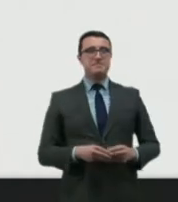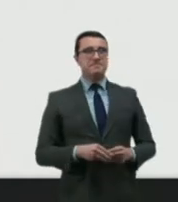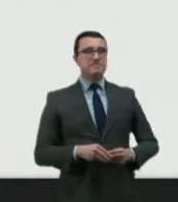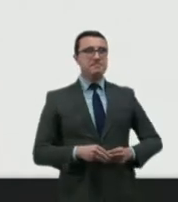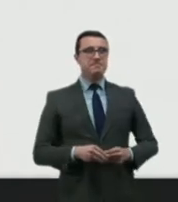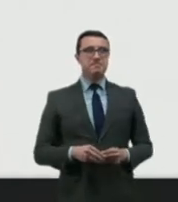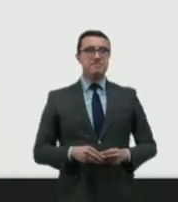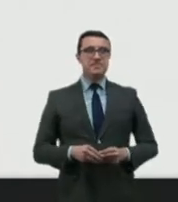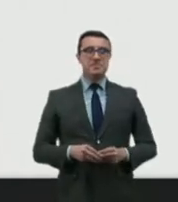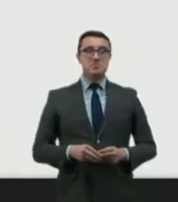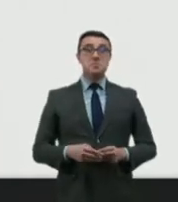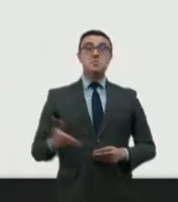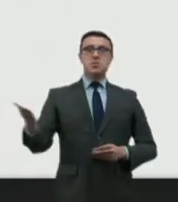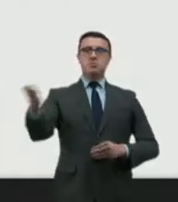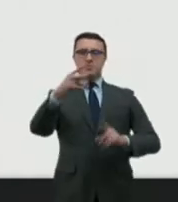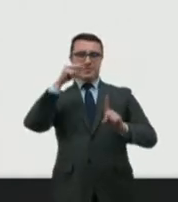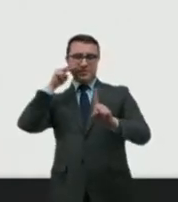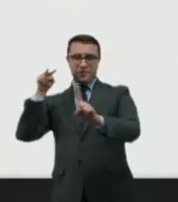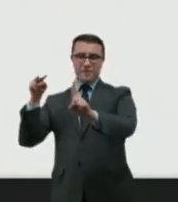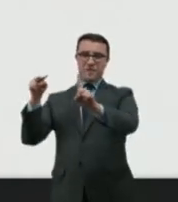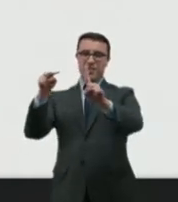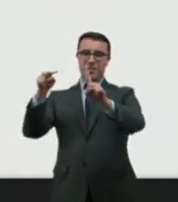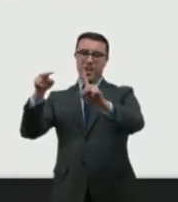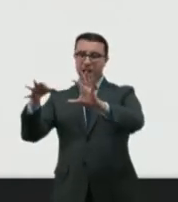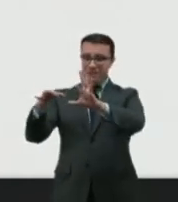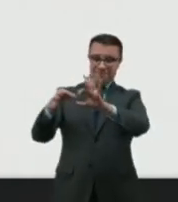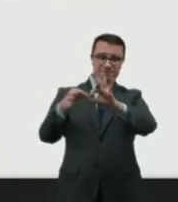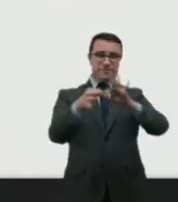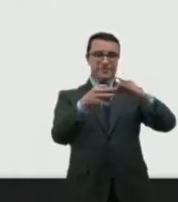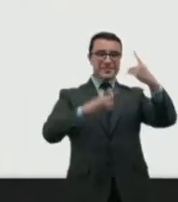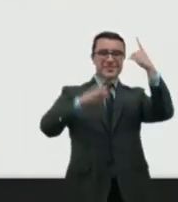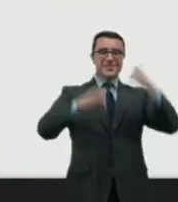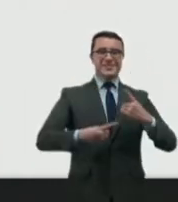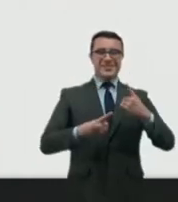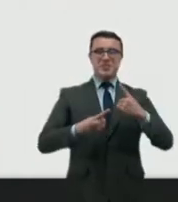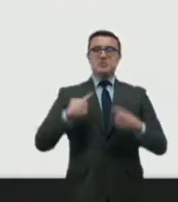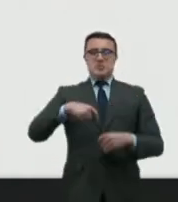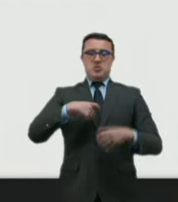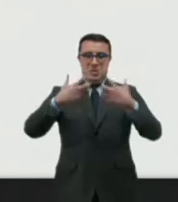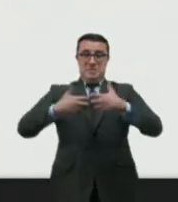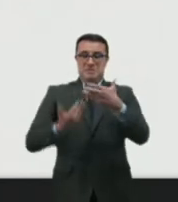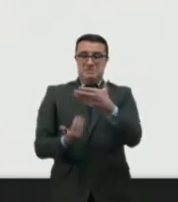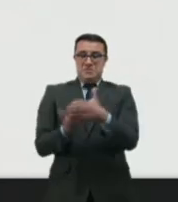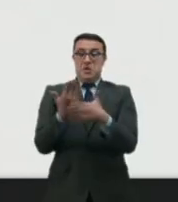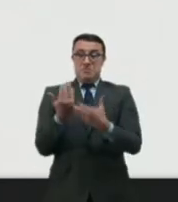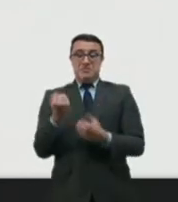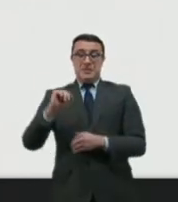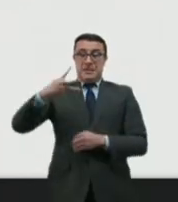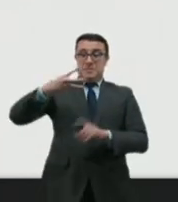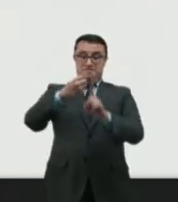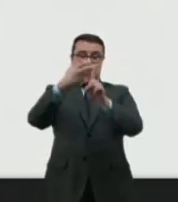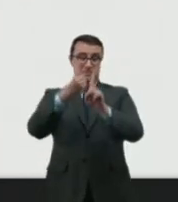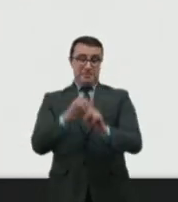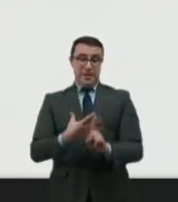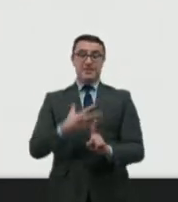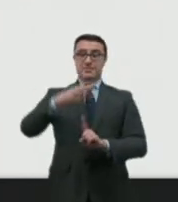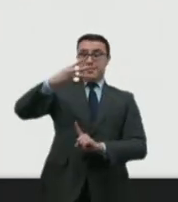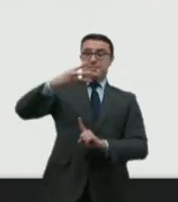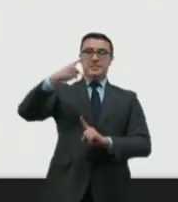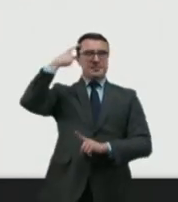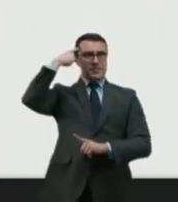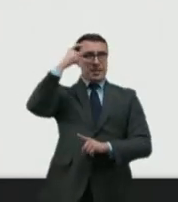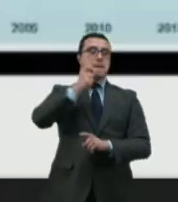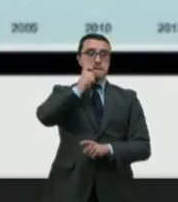tu visión con tus decisiones y somos una startup de triple implanto porque nos importa la persona, la